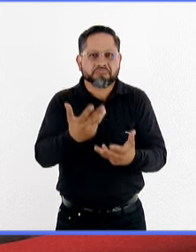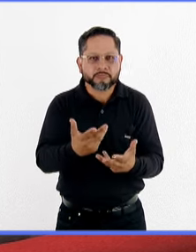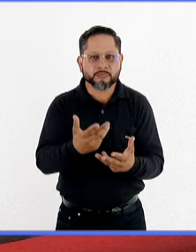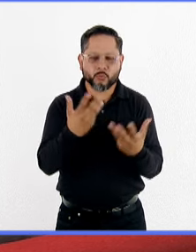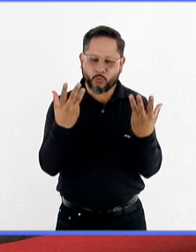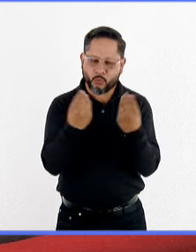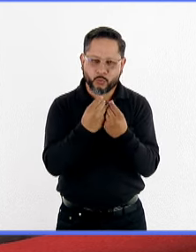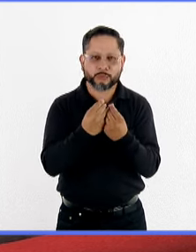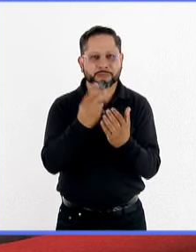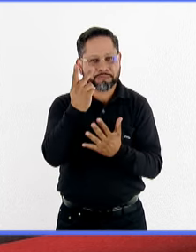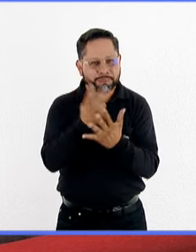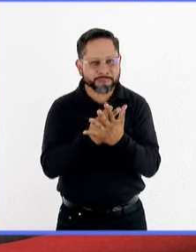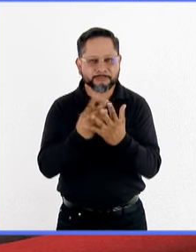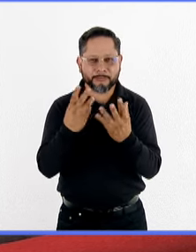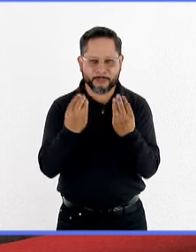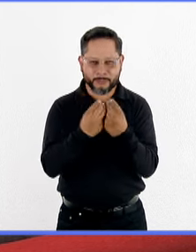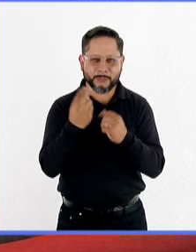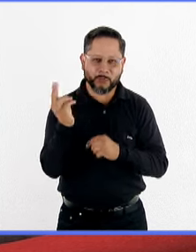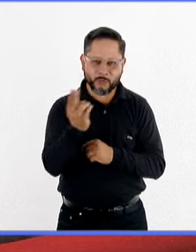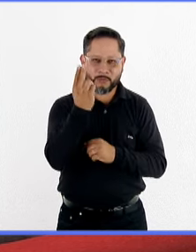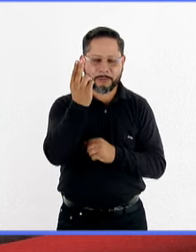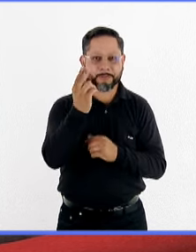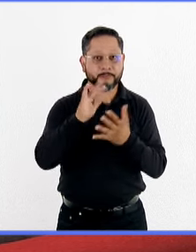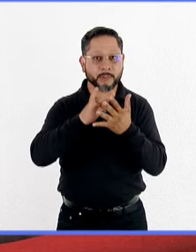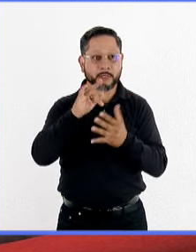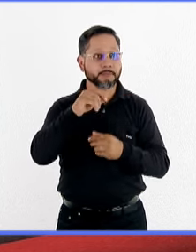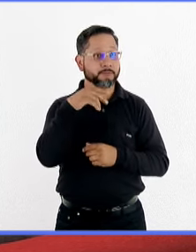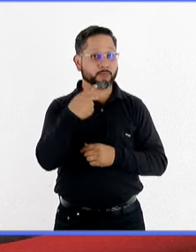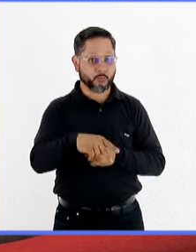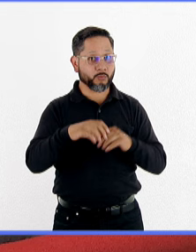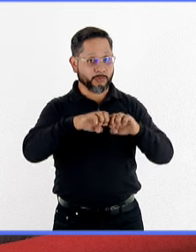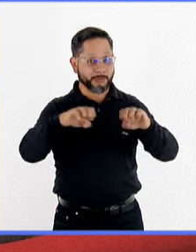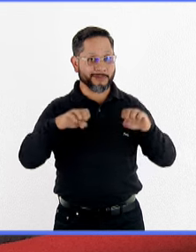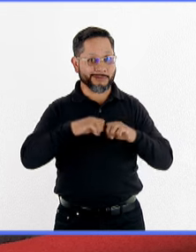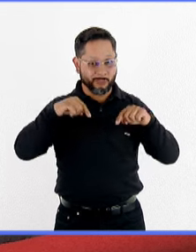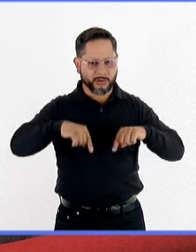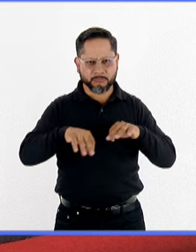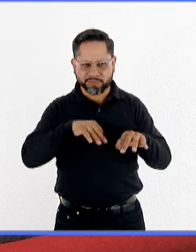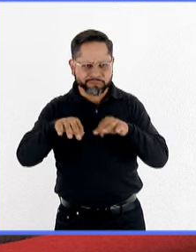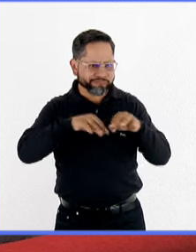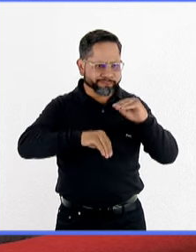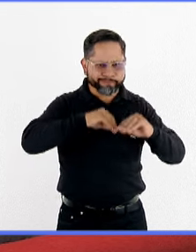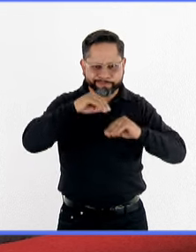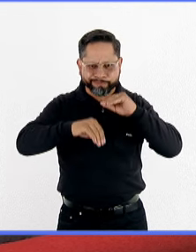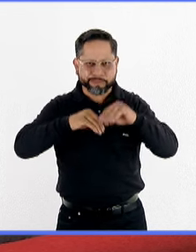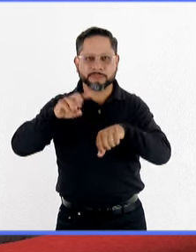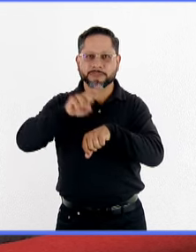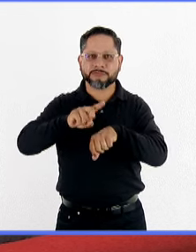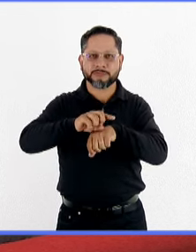haciendo juntos este programa universitario. Gracias también a todo el equipo que hace posible esta transmisión día con